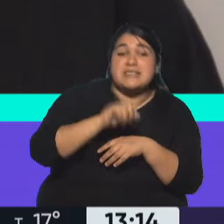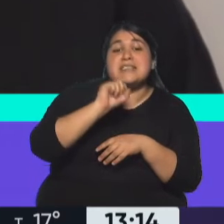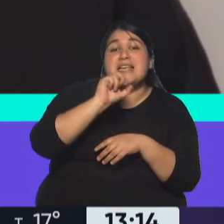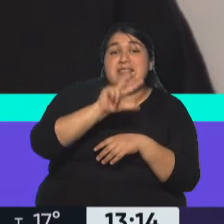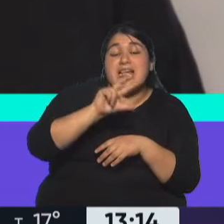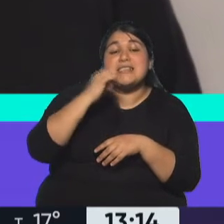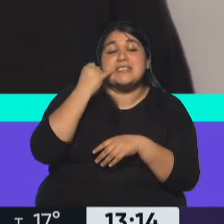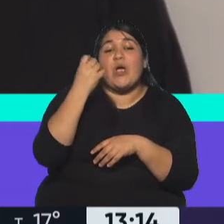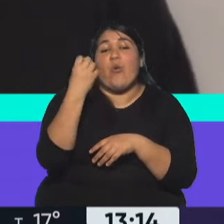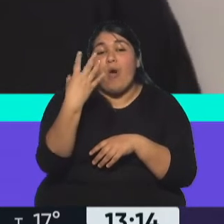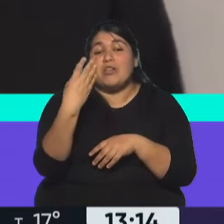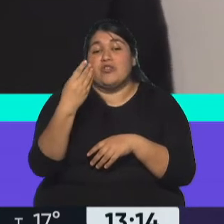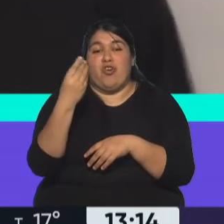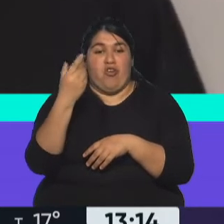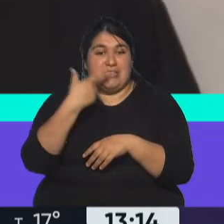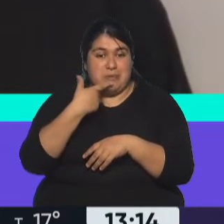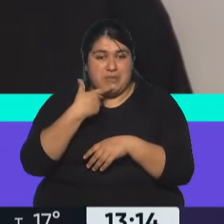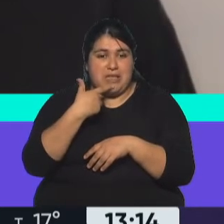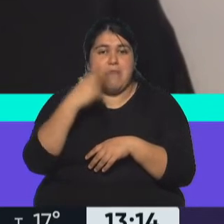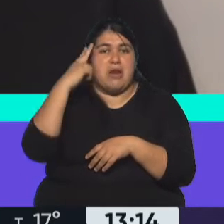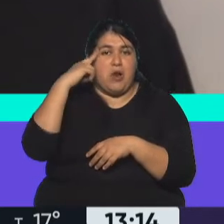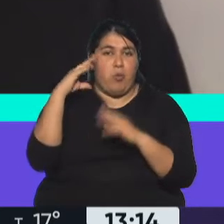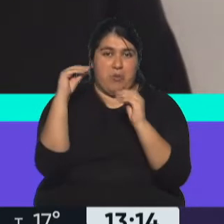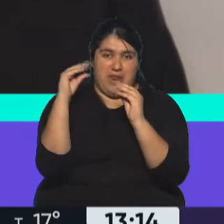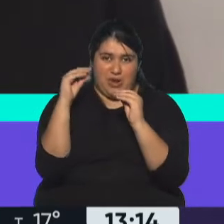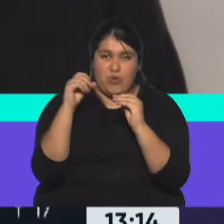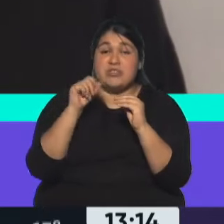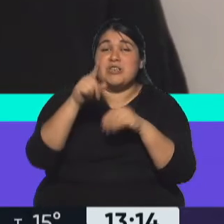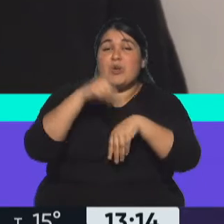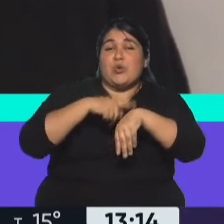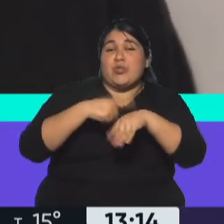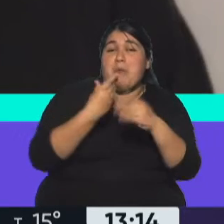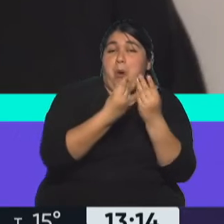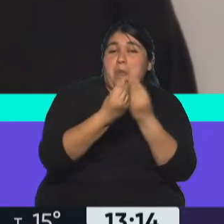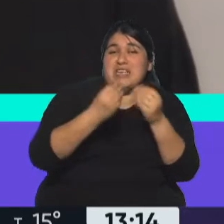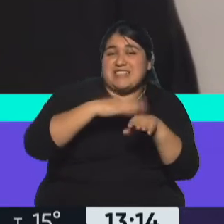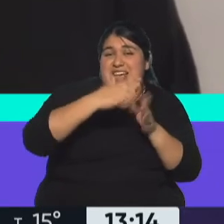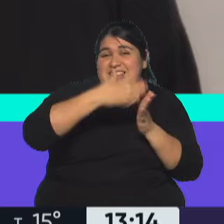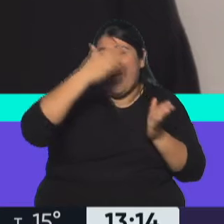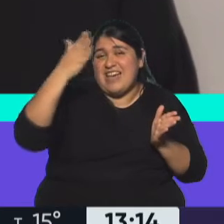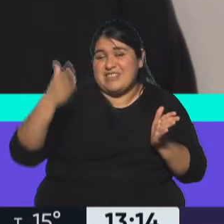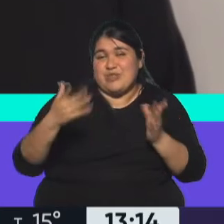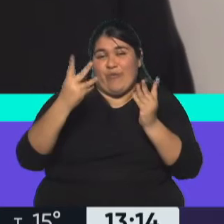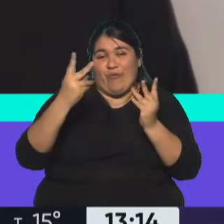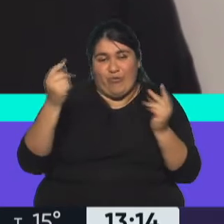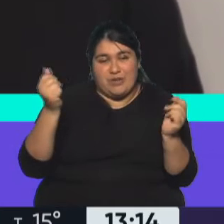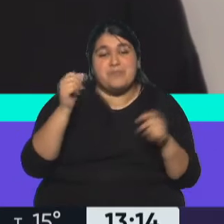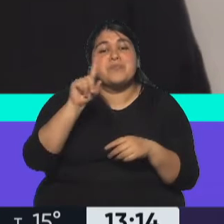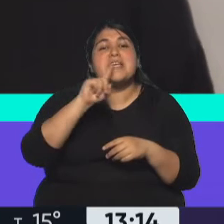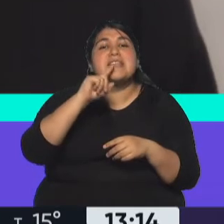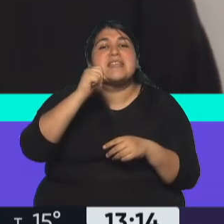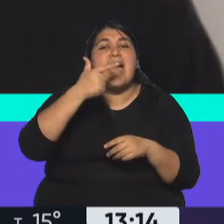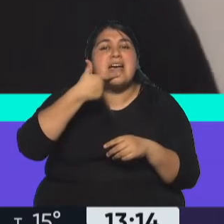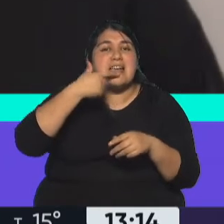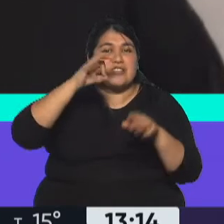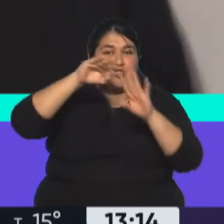la noche, Ariel Ardit va a estar presentándose y cerrando este ciclo de presentaciones en el Centro Cultural Torcuato Tasso, allí